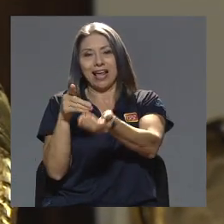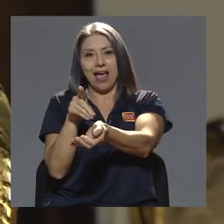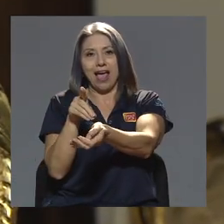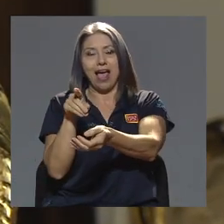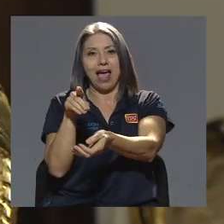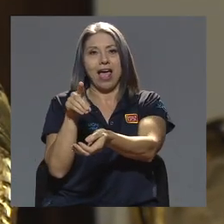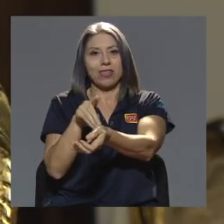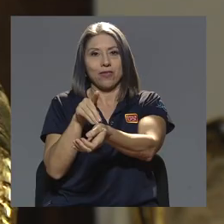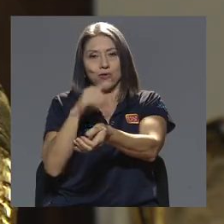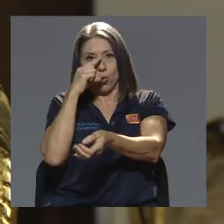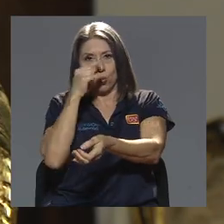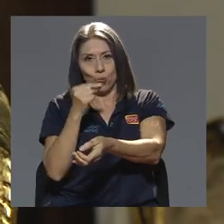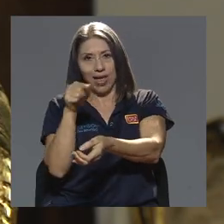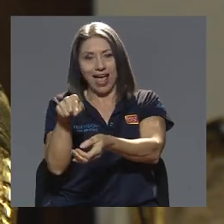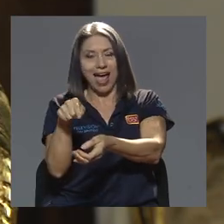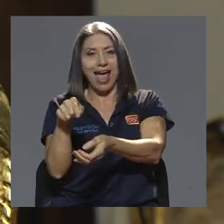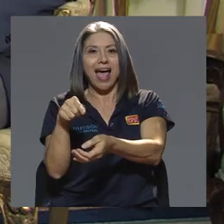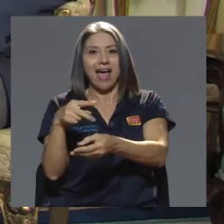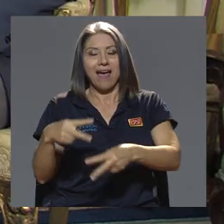a Rafael Ángel